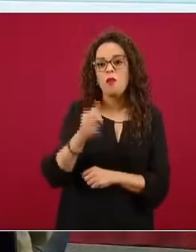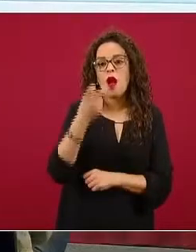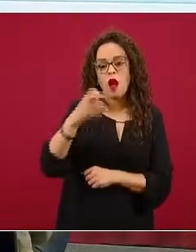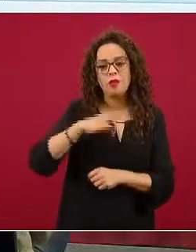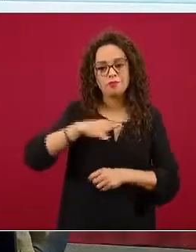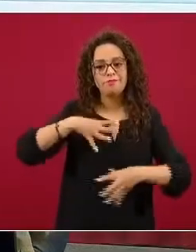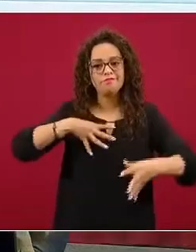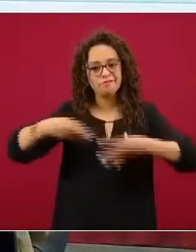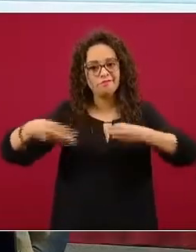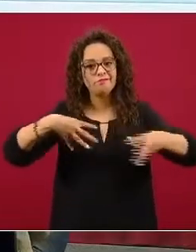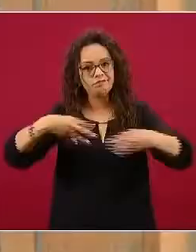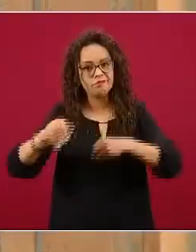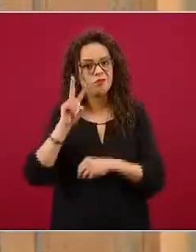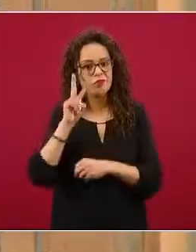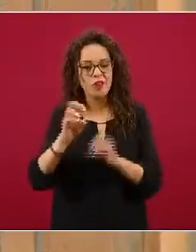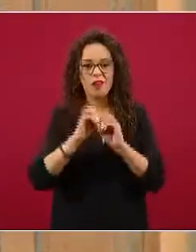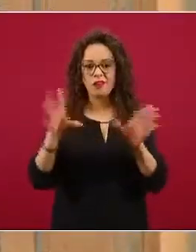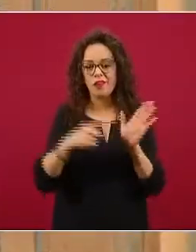presentan.